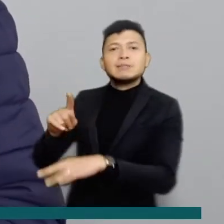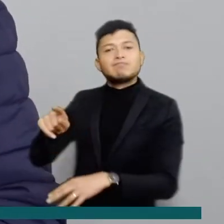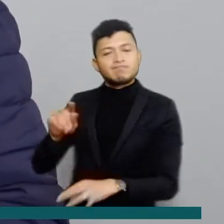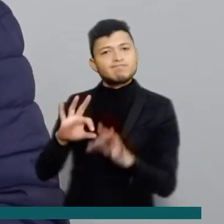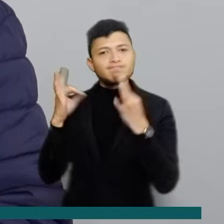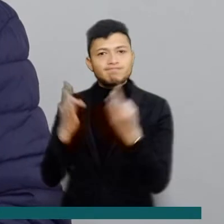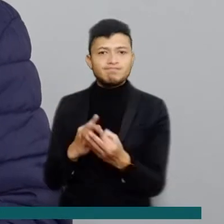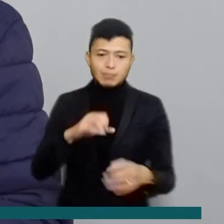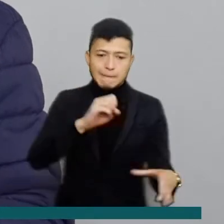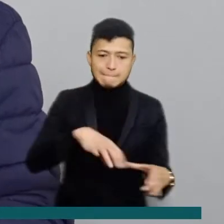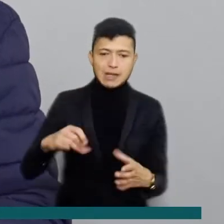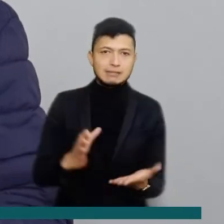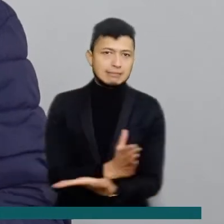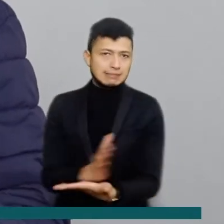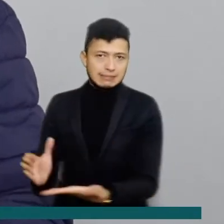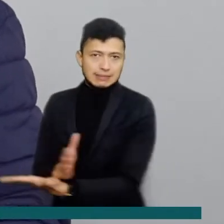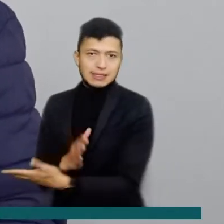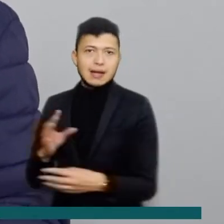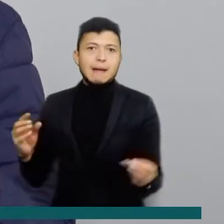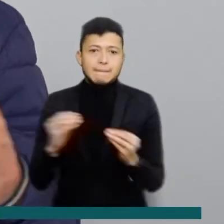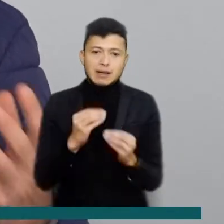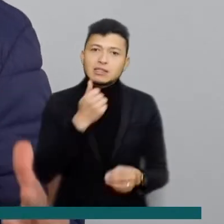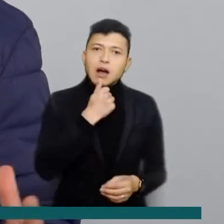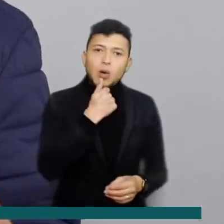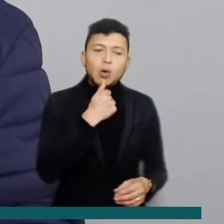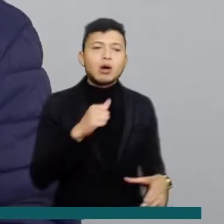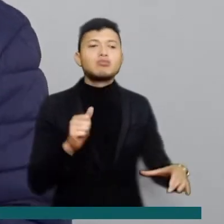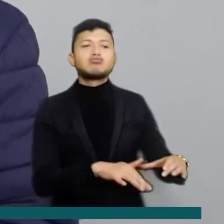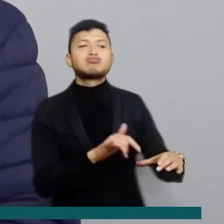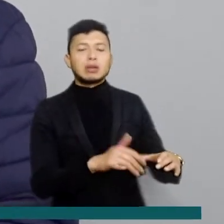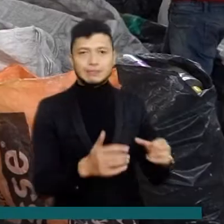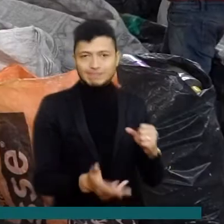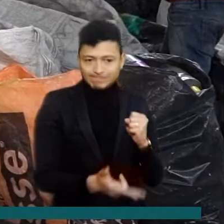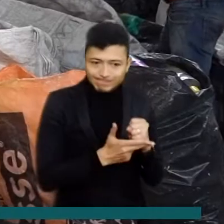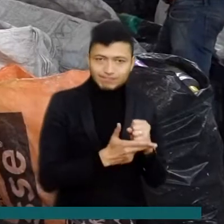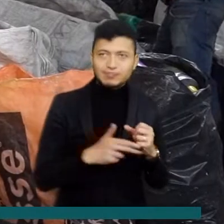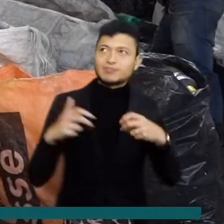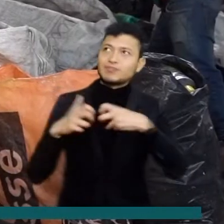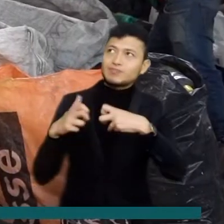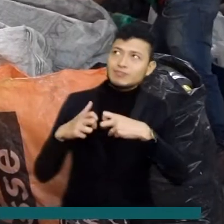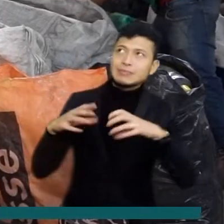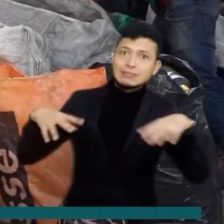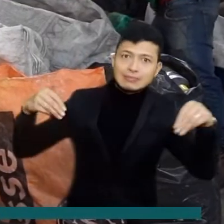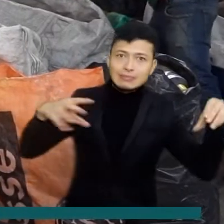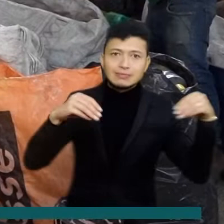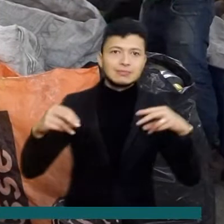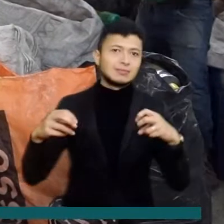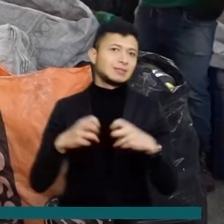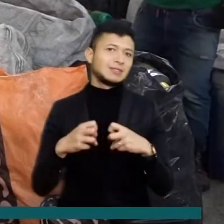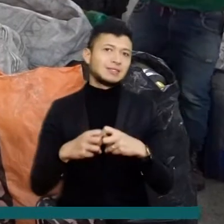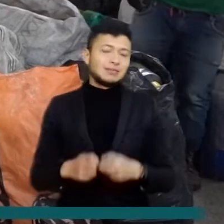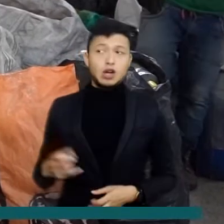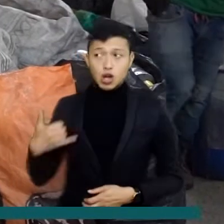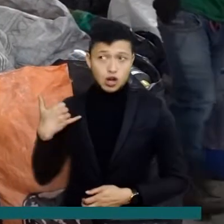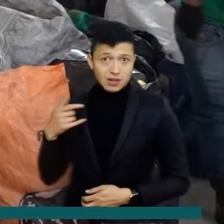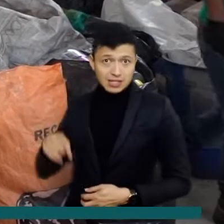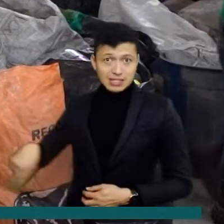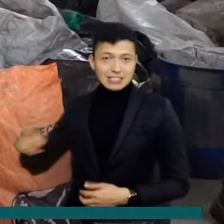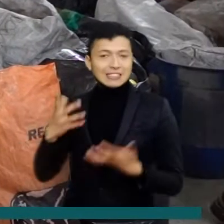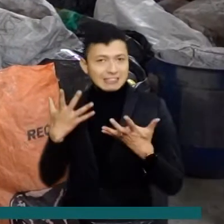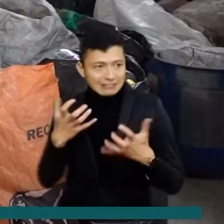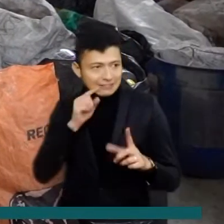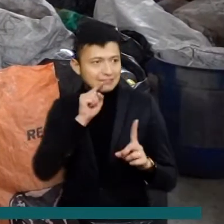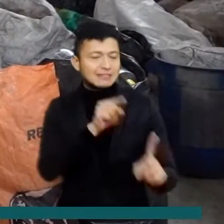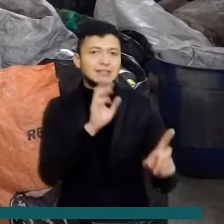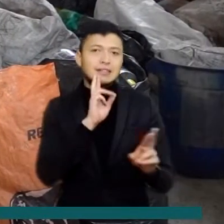haciendo la separación, incluso para que estén ahorrando agua, para que estén ahorrando energía. La idea es que los jóvenes también reconozcan la importancia